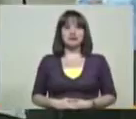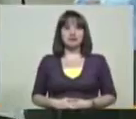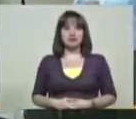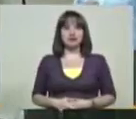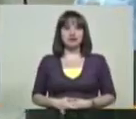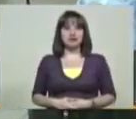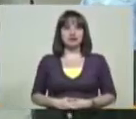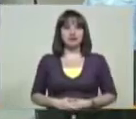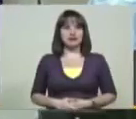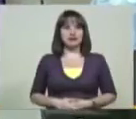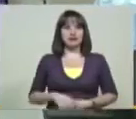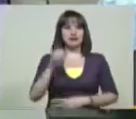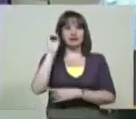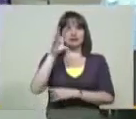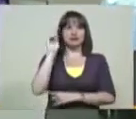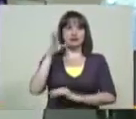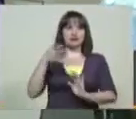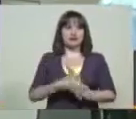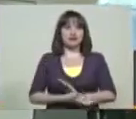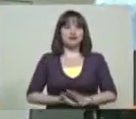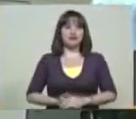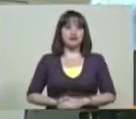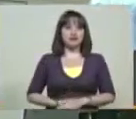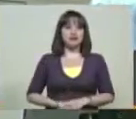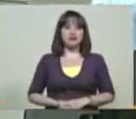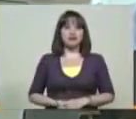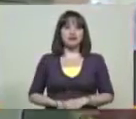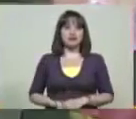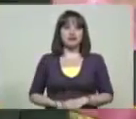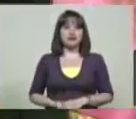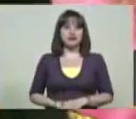el cuarto congreso ha empezado bien